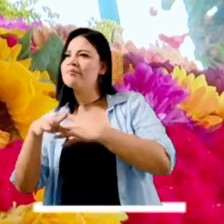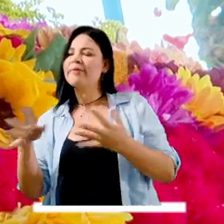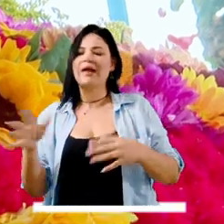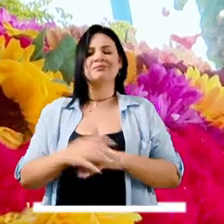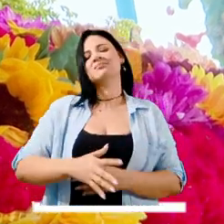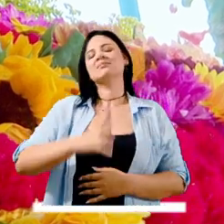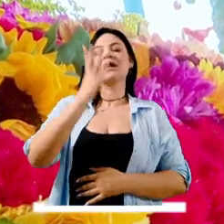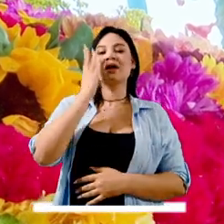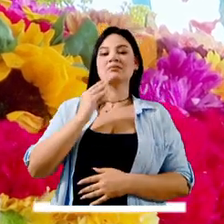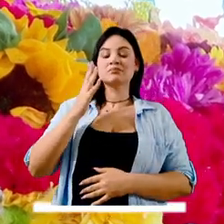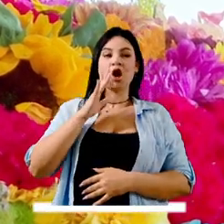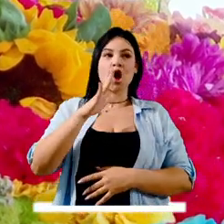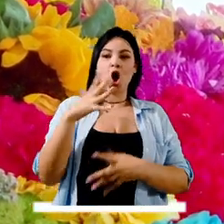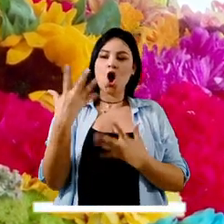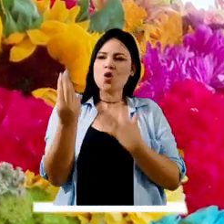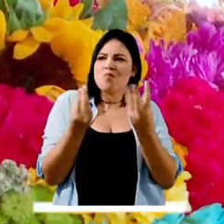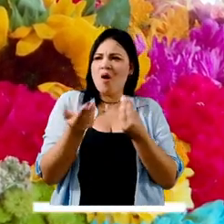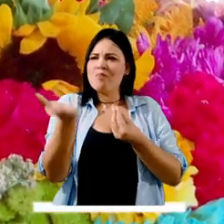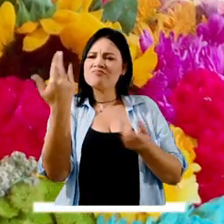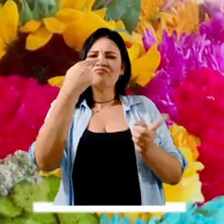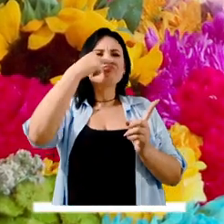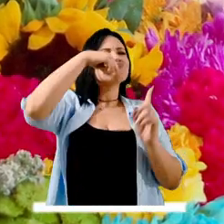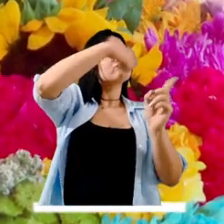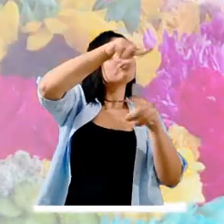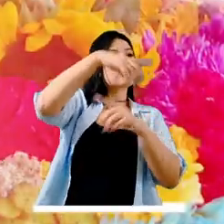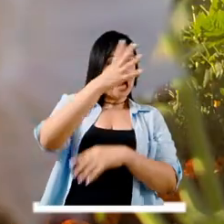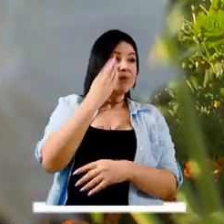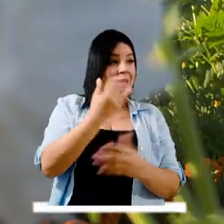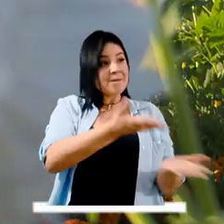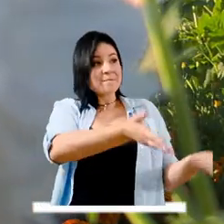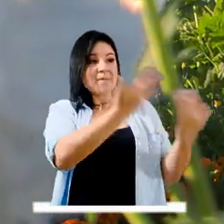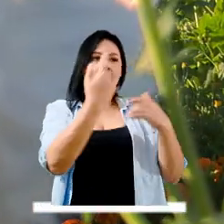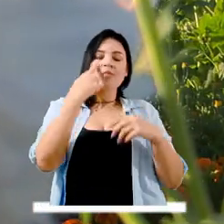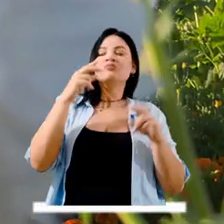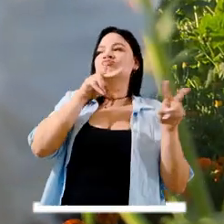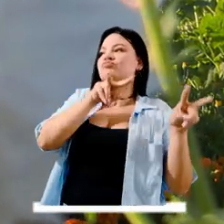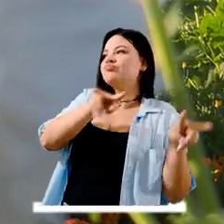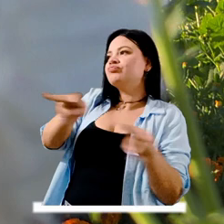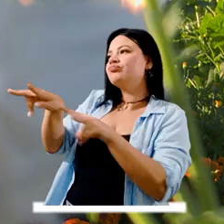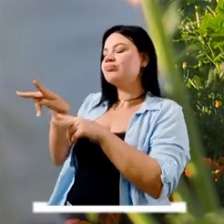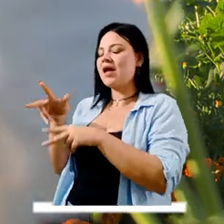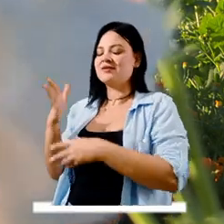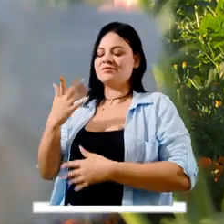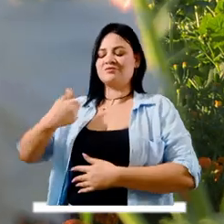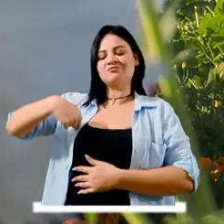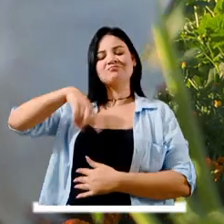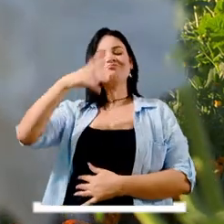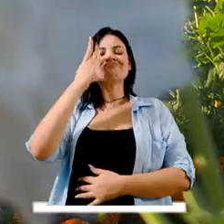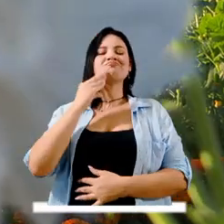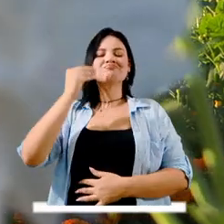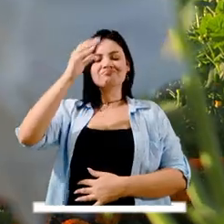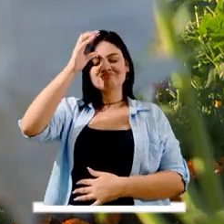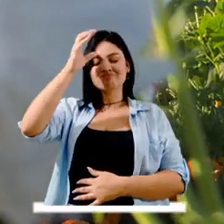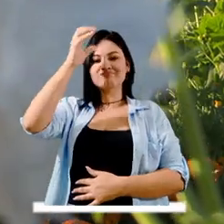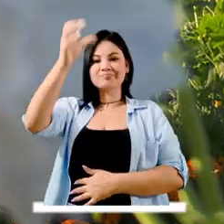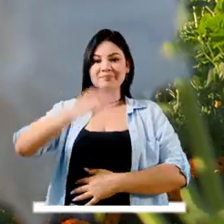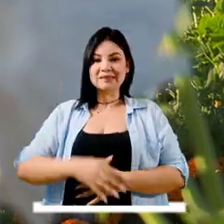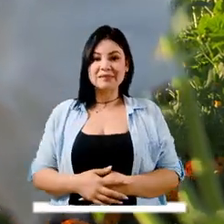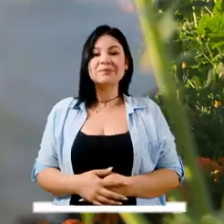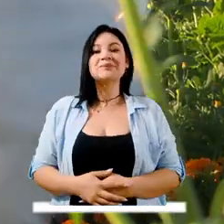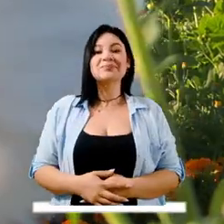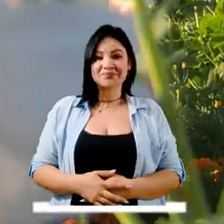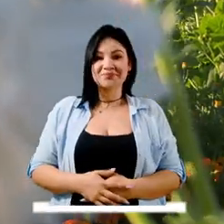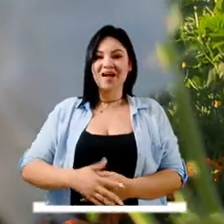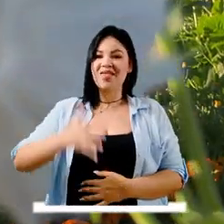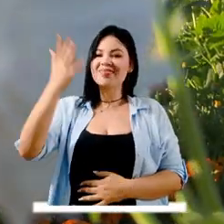manifestamos a través de la experiencia, a través de grupos turísticos, a través de experiencias turísticas, a través de nuestros saberes, de nuestros conocimientos. Y